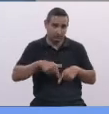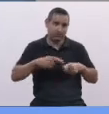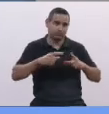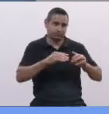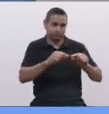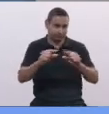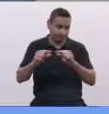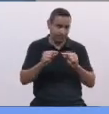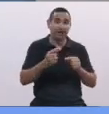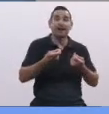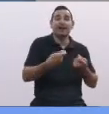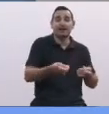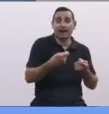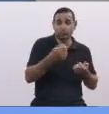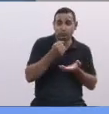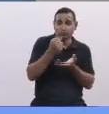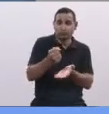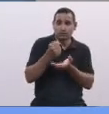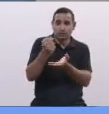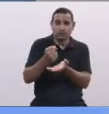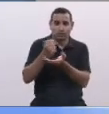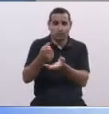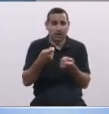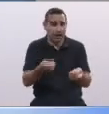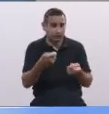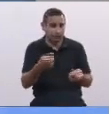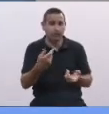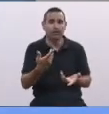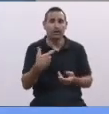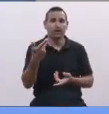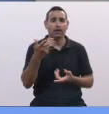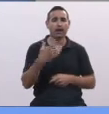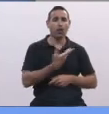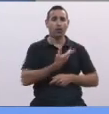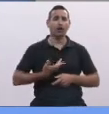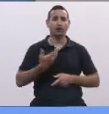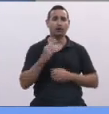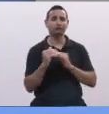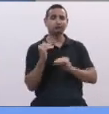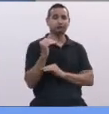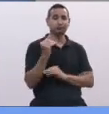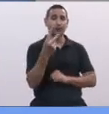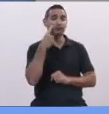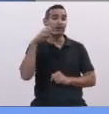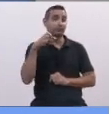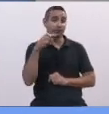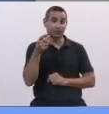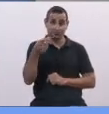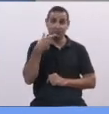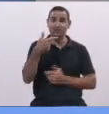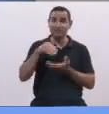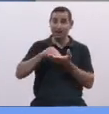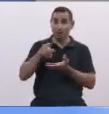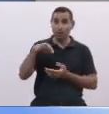habla, el gasto de los subsidios, el Estado VIP, como dijo aquí en esta sesión